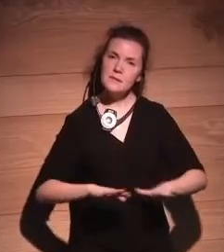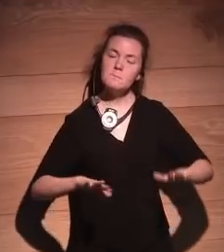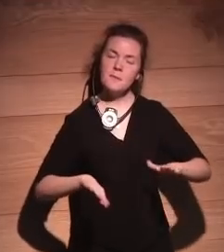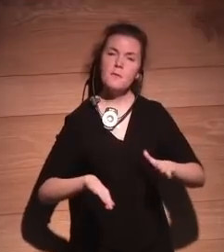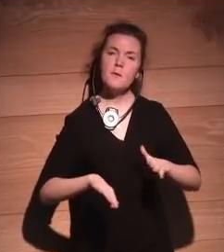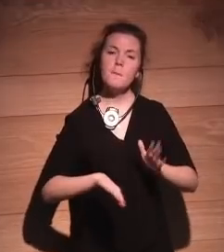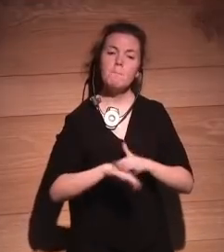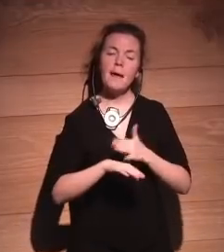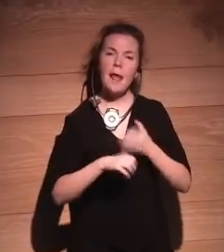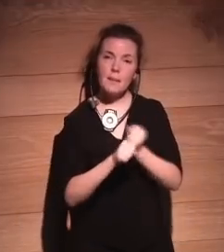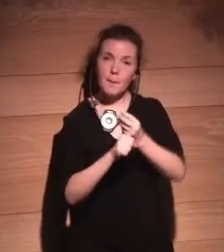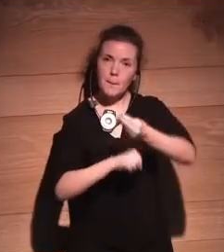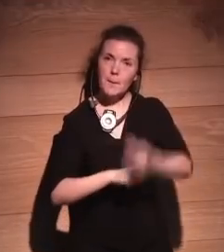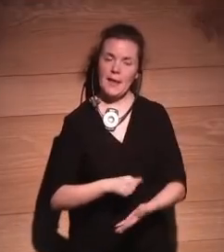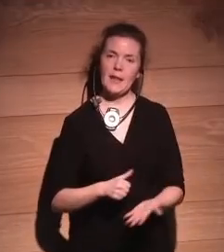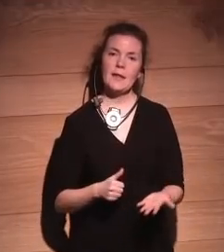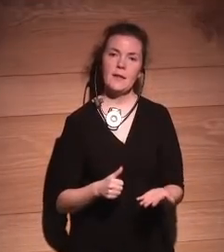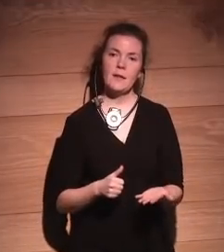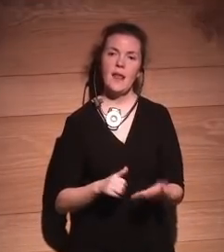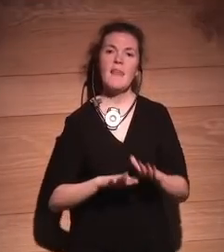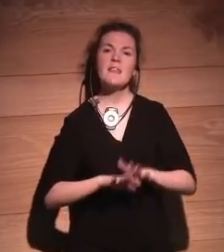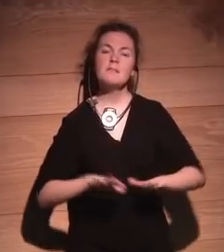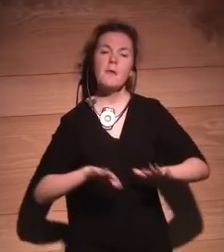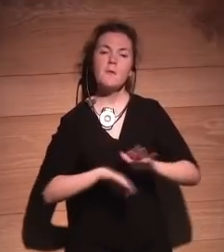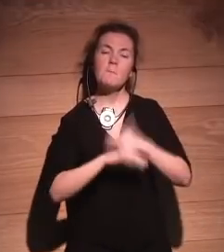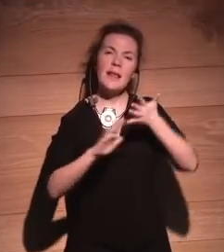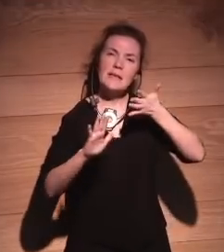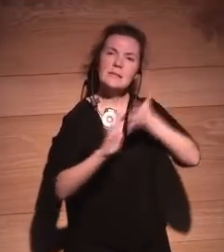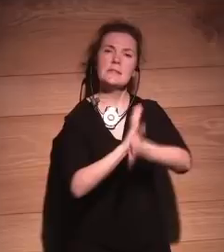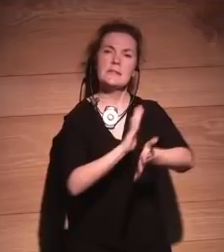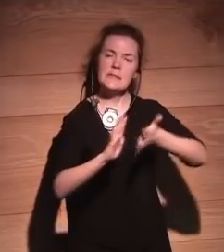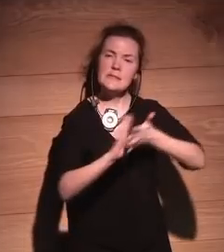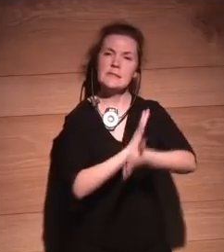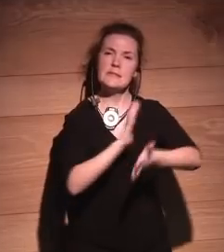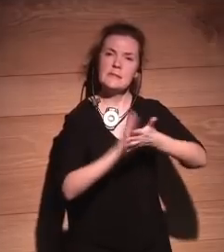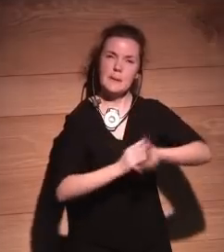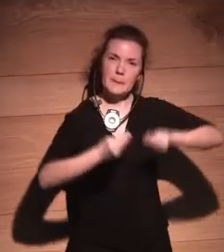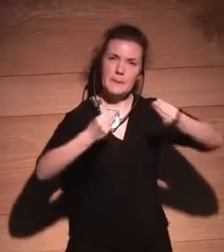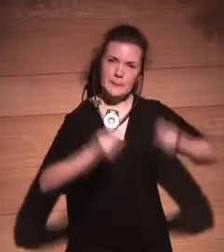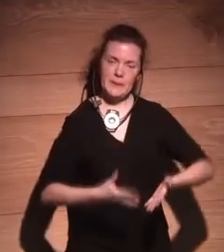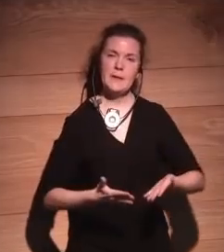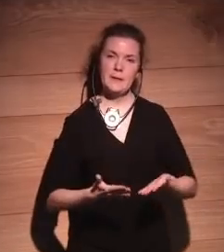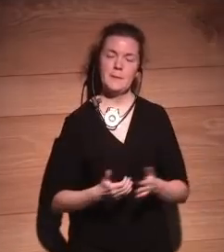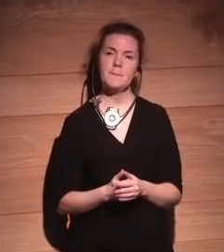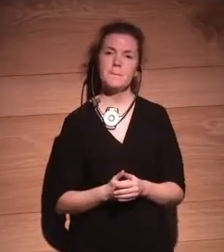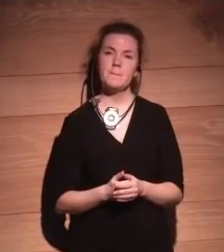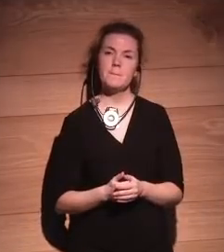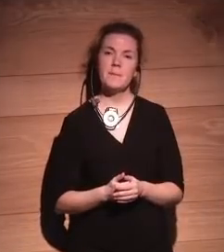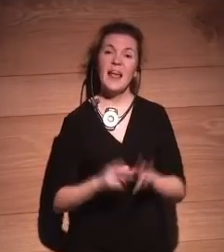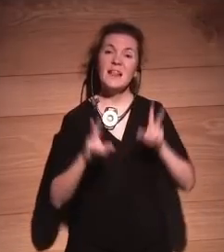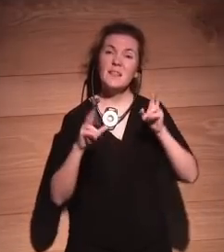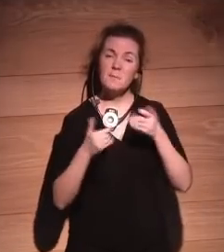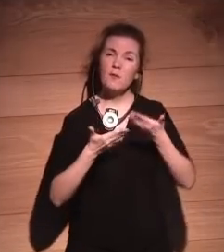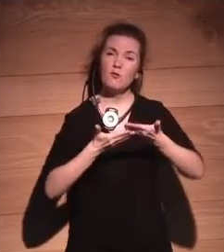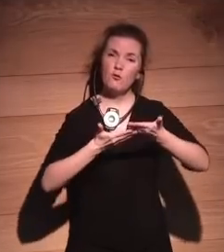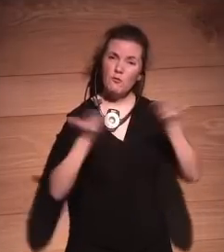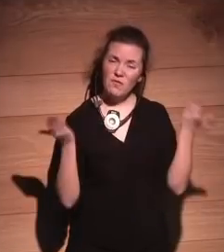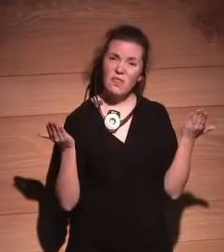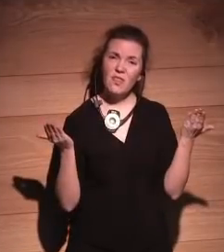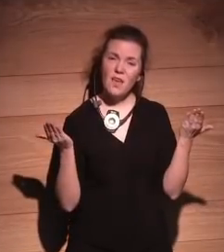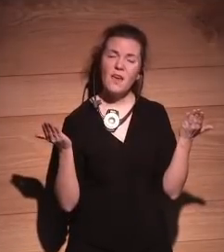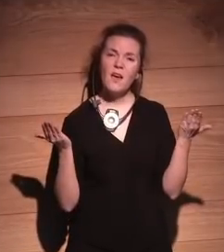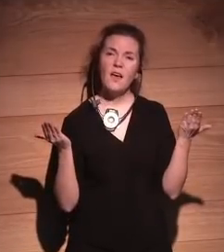para hacer un buen trabajo. Ir más despacio para explicar realmente el aspecto de la